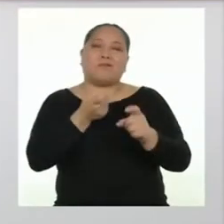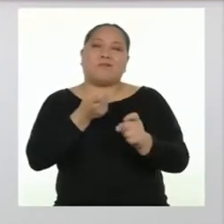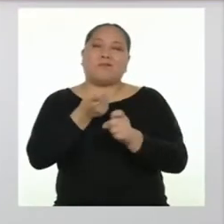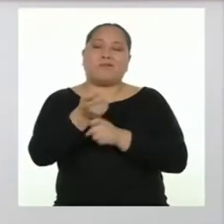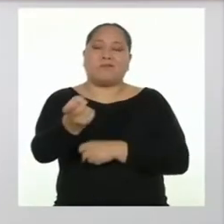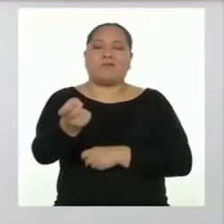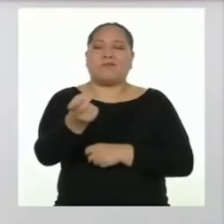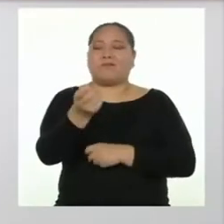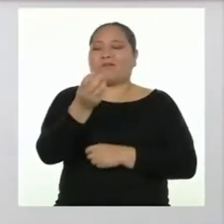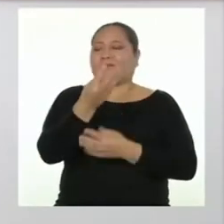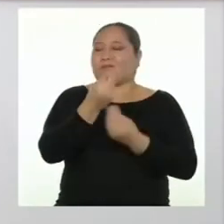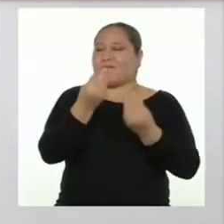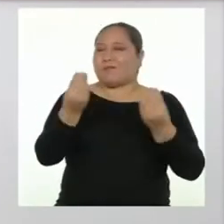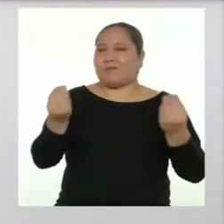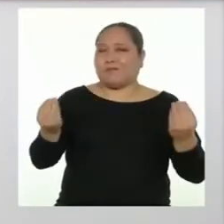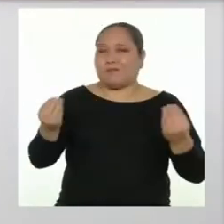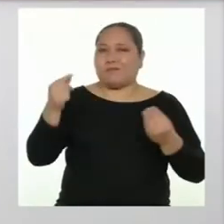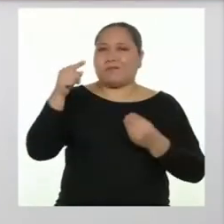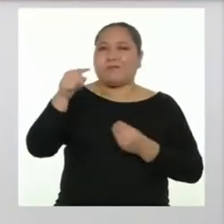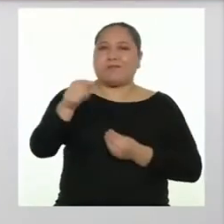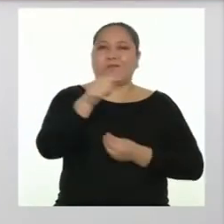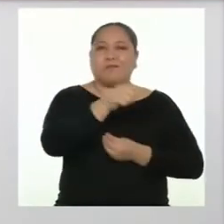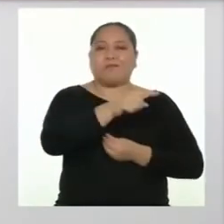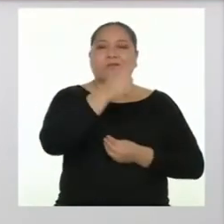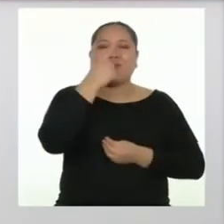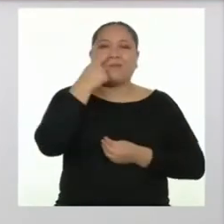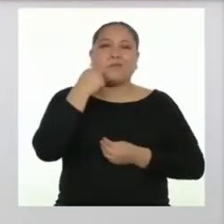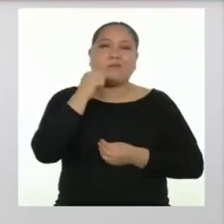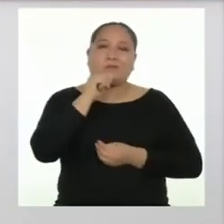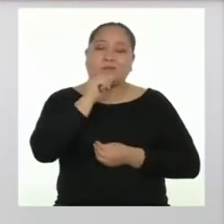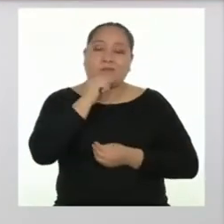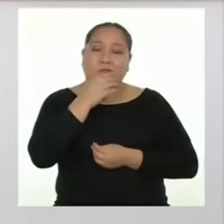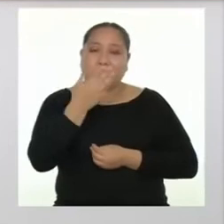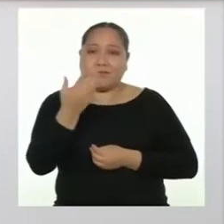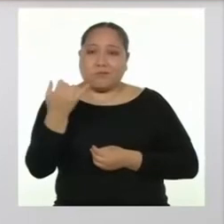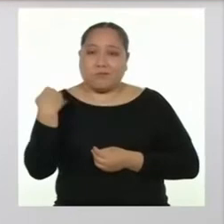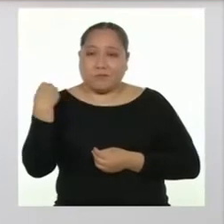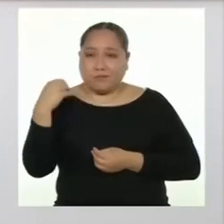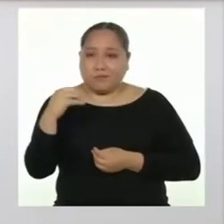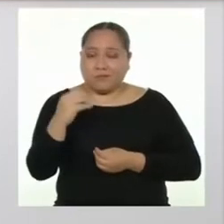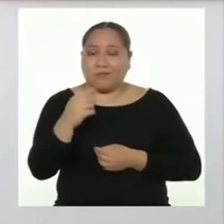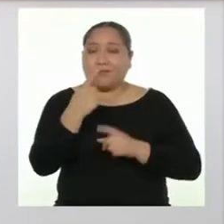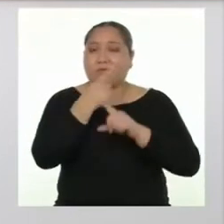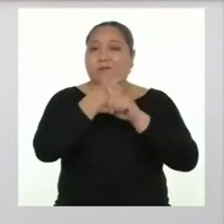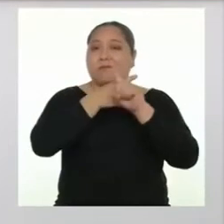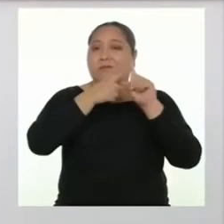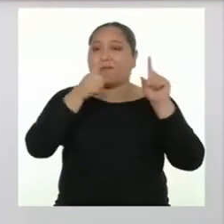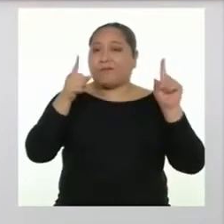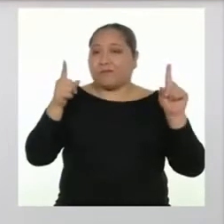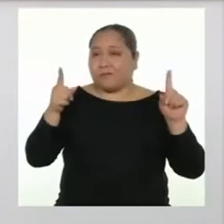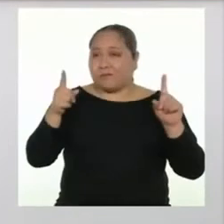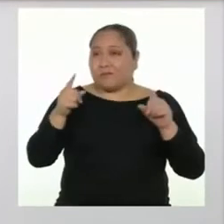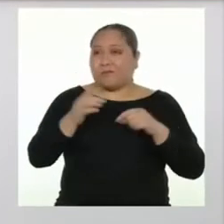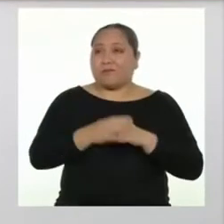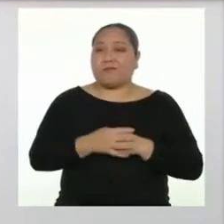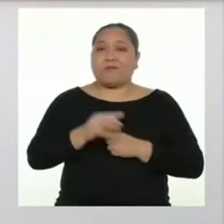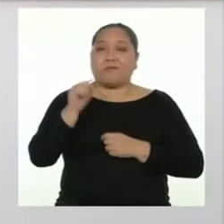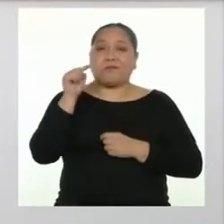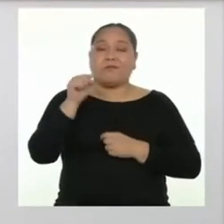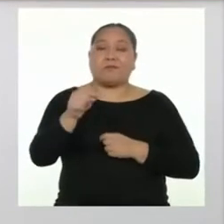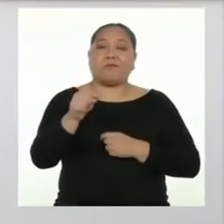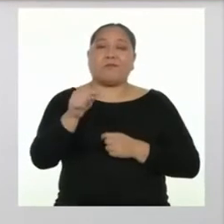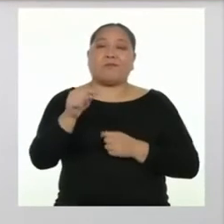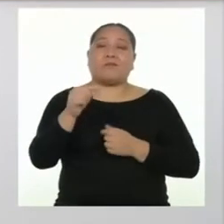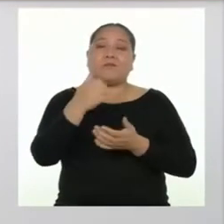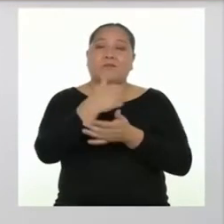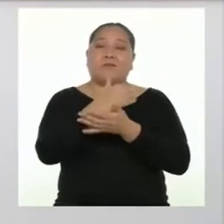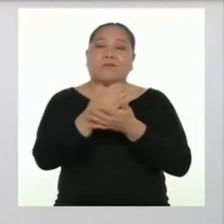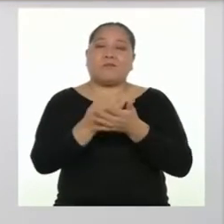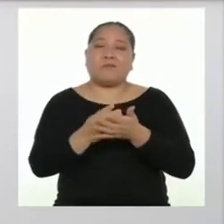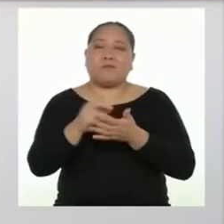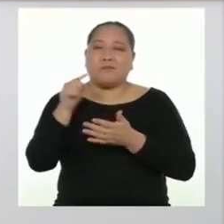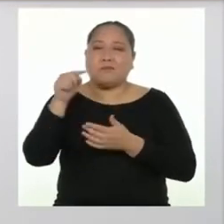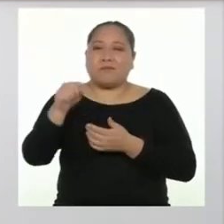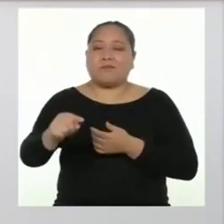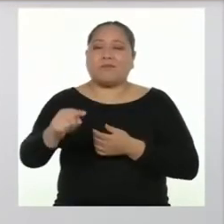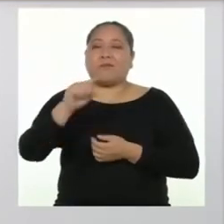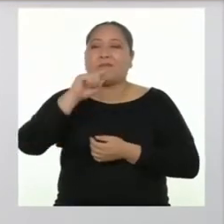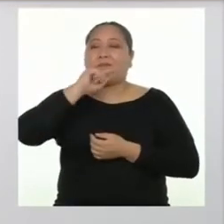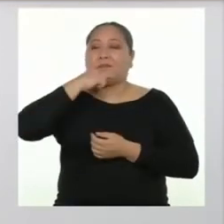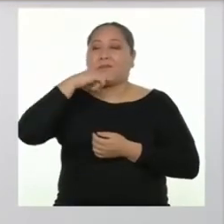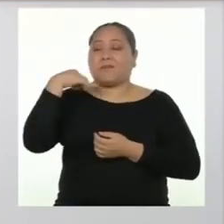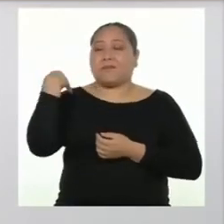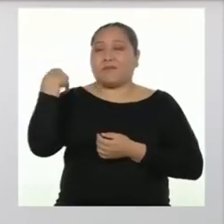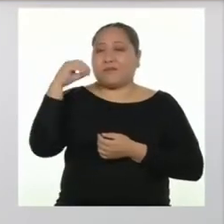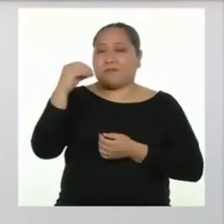afecta alarmantemente a las y los adolescentes. Sin embargo, en este sector la situación de